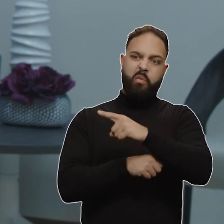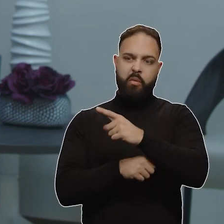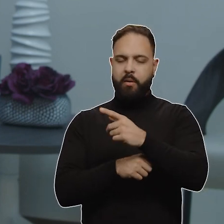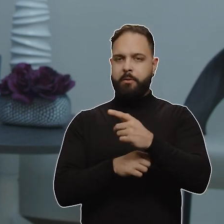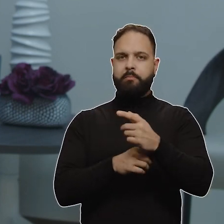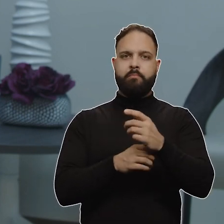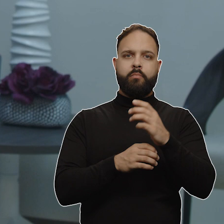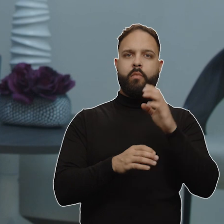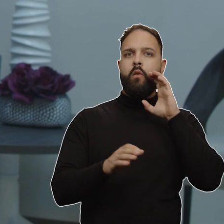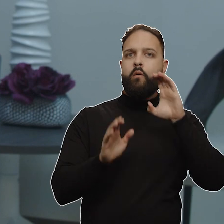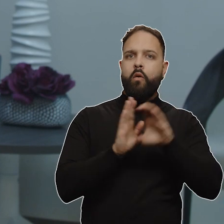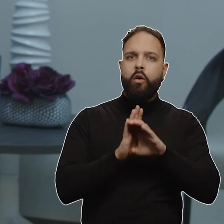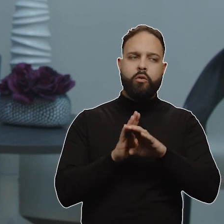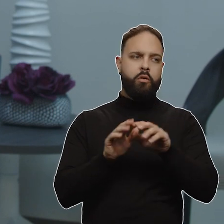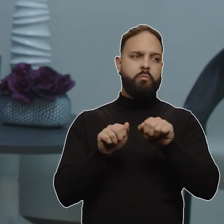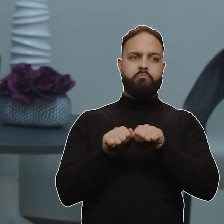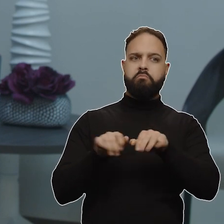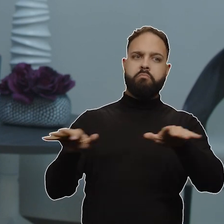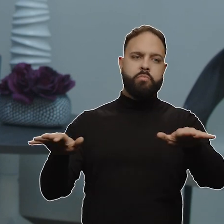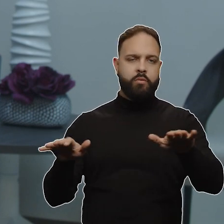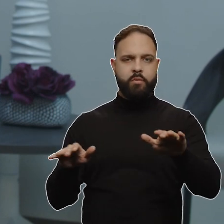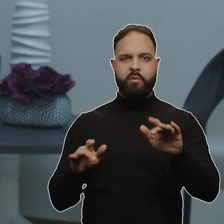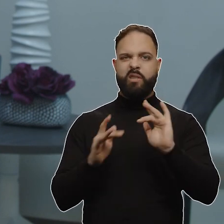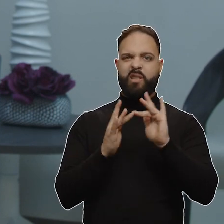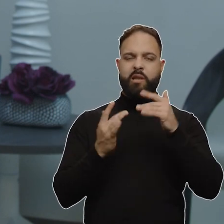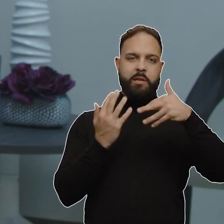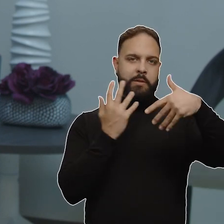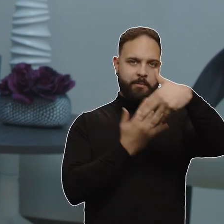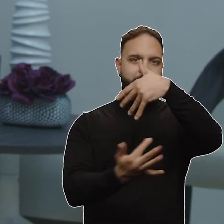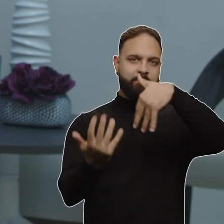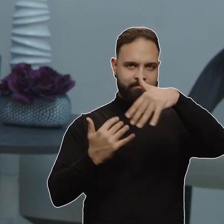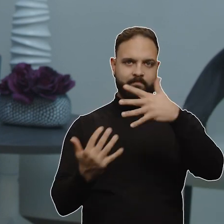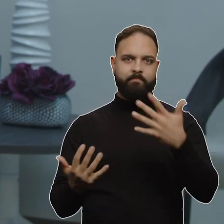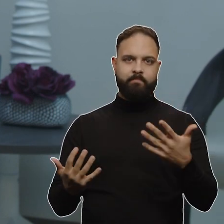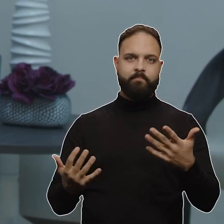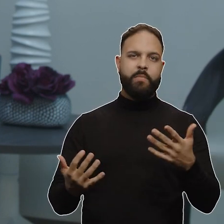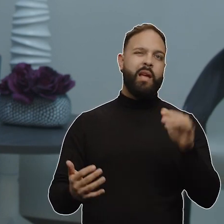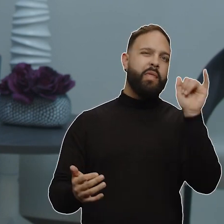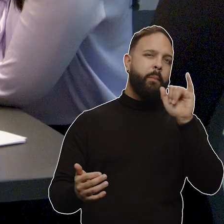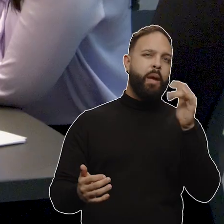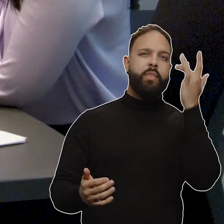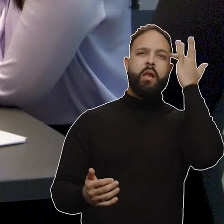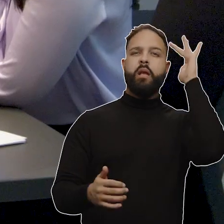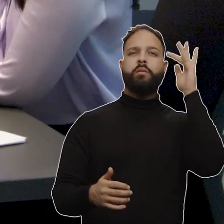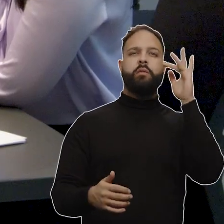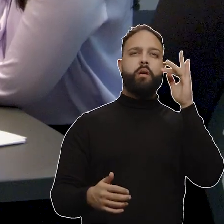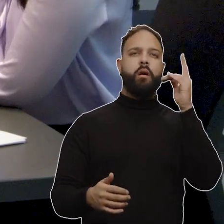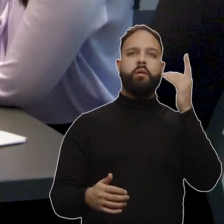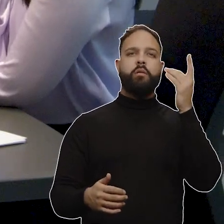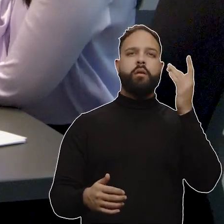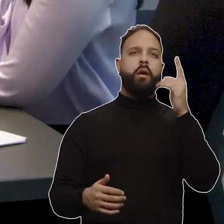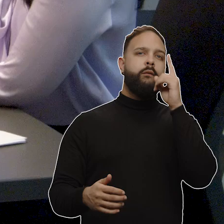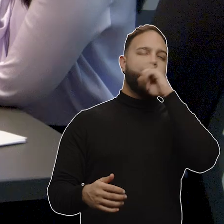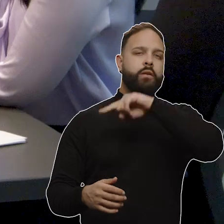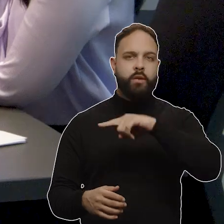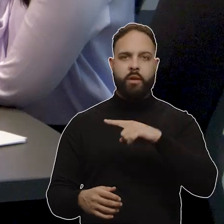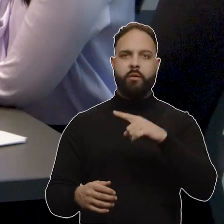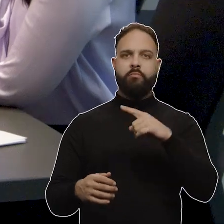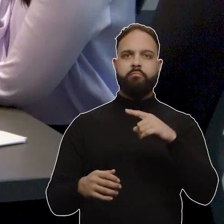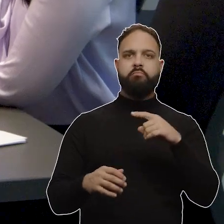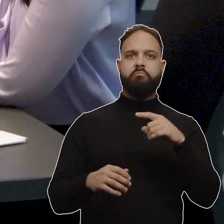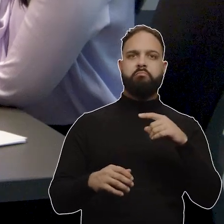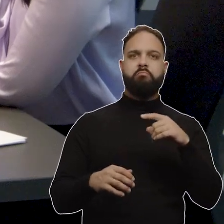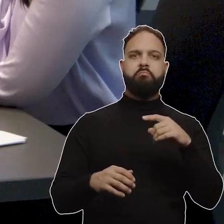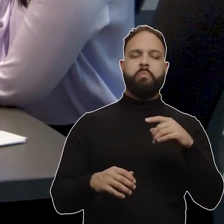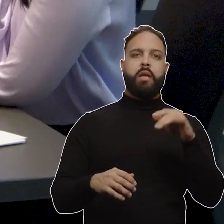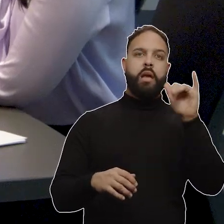por conversaciones, imágenes, por alteraciones a través de la inteligencia artificial que pueden hacer sentir a la